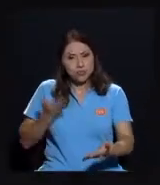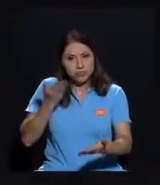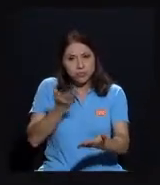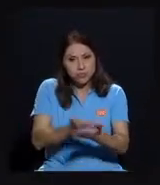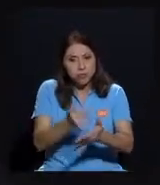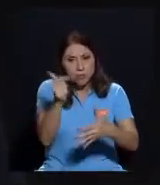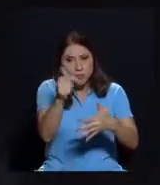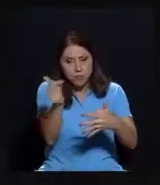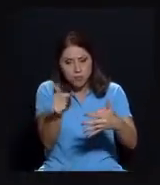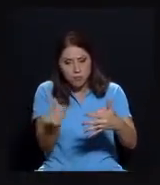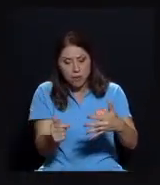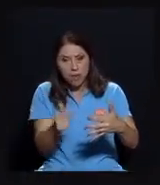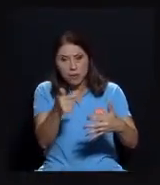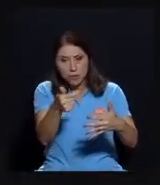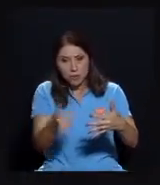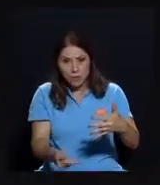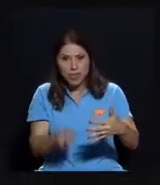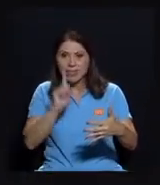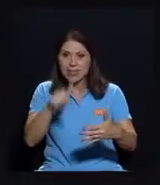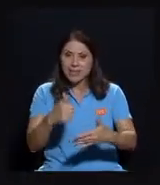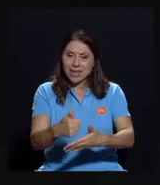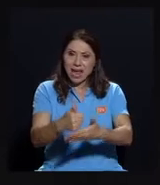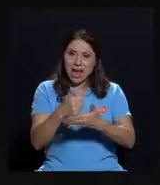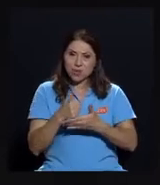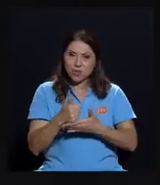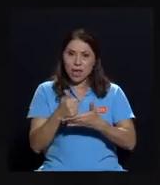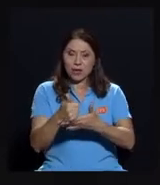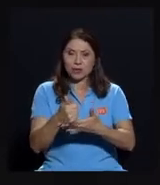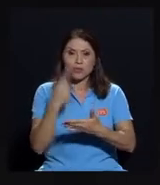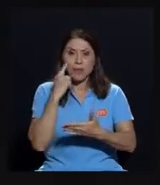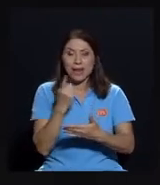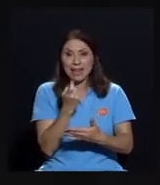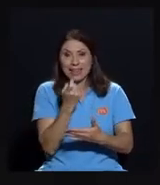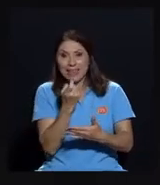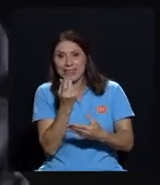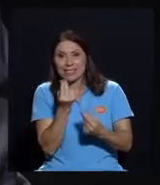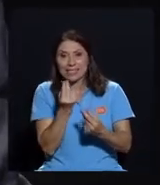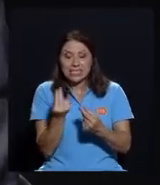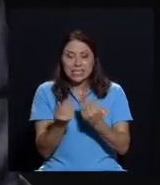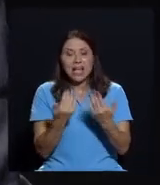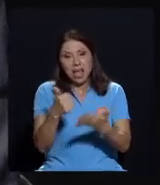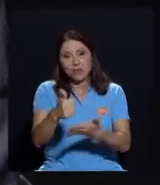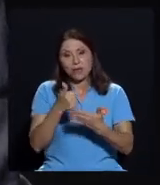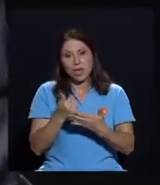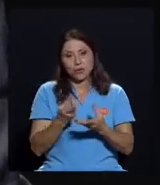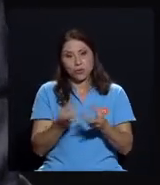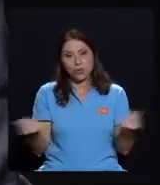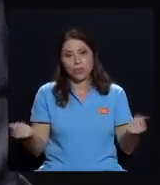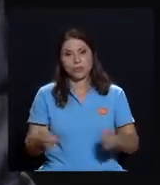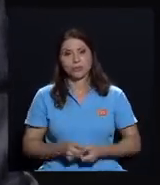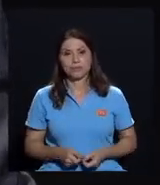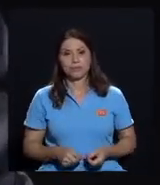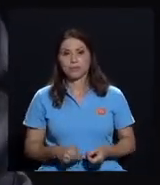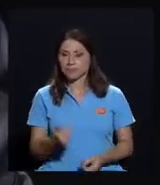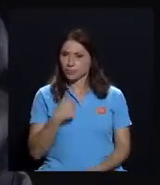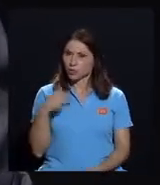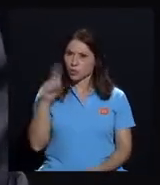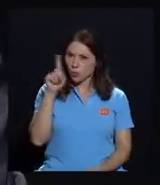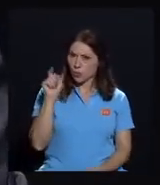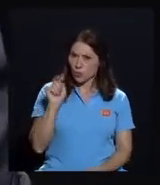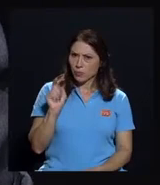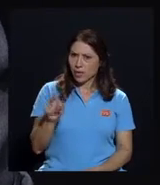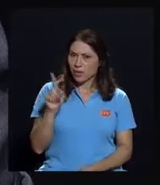acumulado tienen que ayudarnos a bajar la situación del déficit carlos pero debe plantear una pregunta tal vez un poco